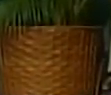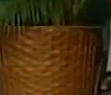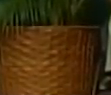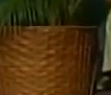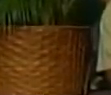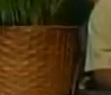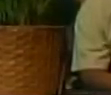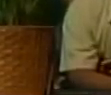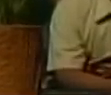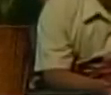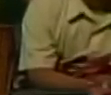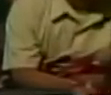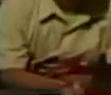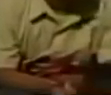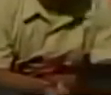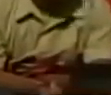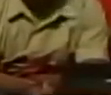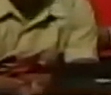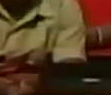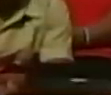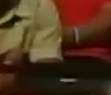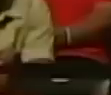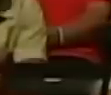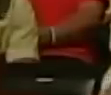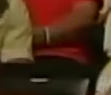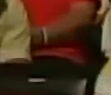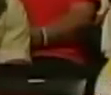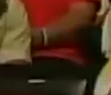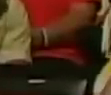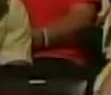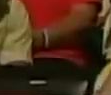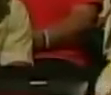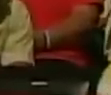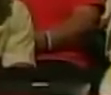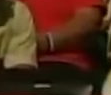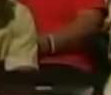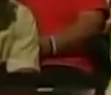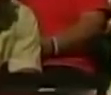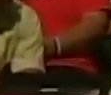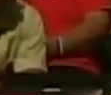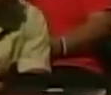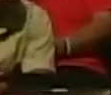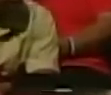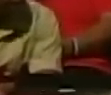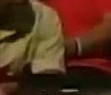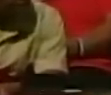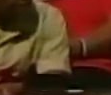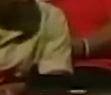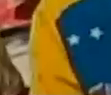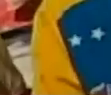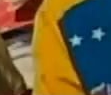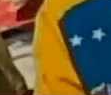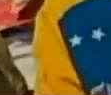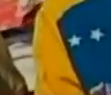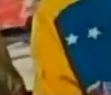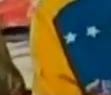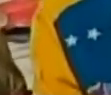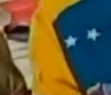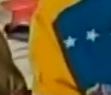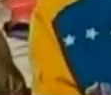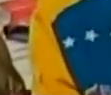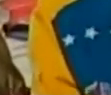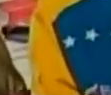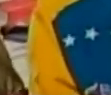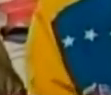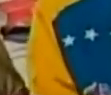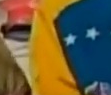Este acto, Rodulfo, debe ser un acto de compromiso, de reafirmación del compromiso de